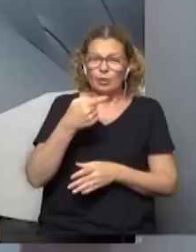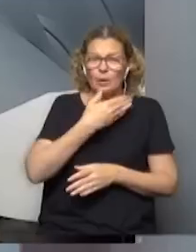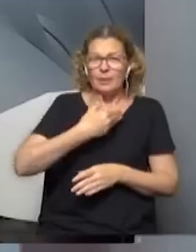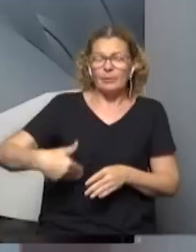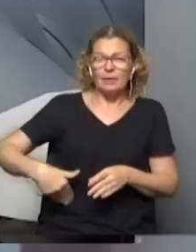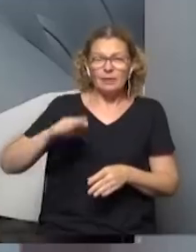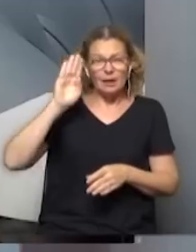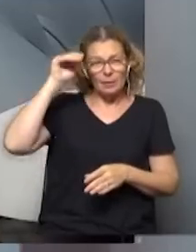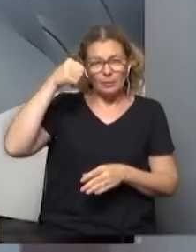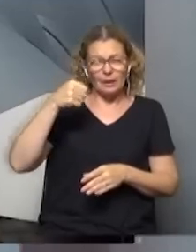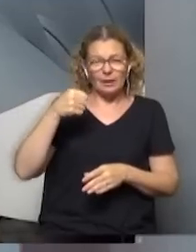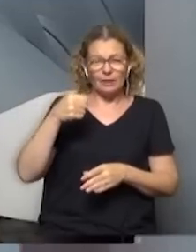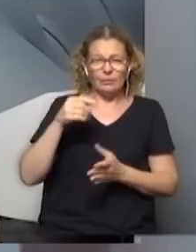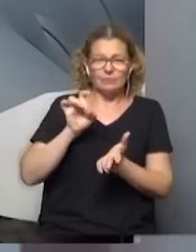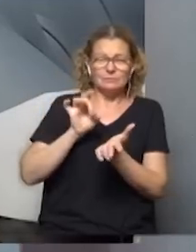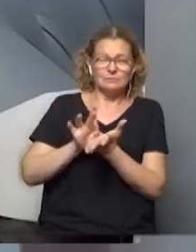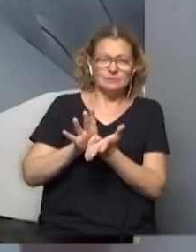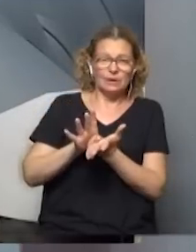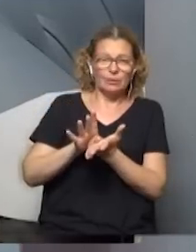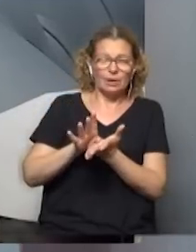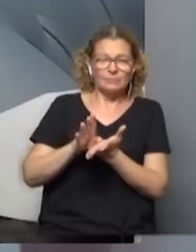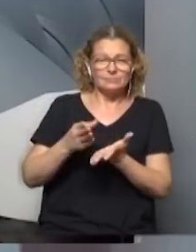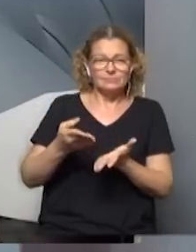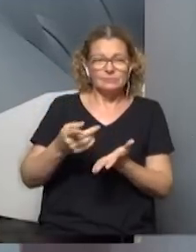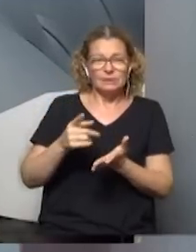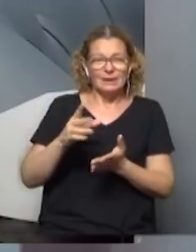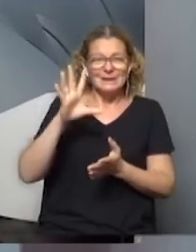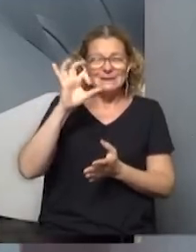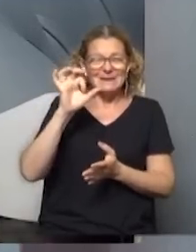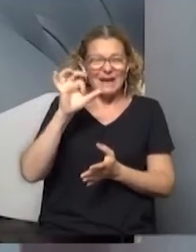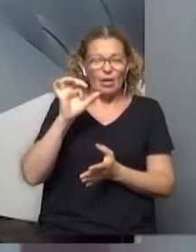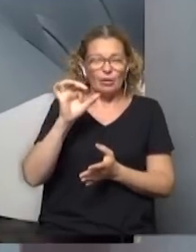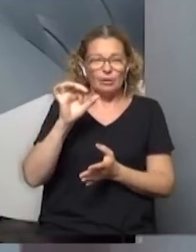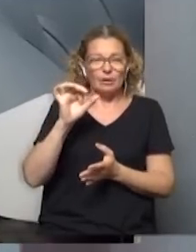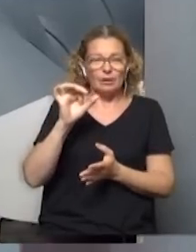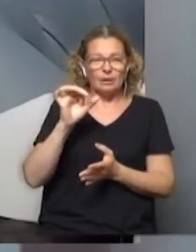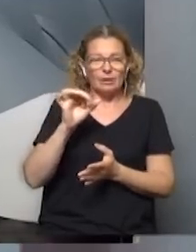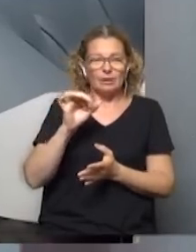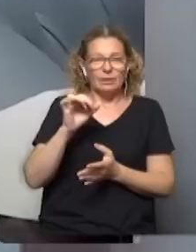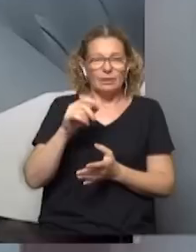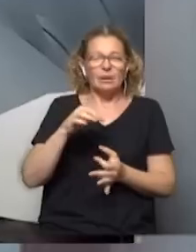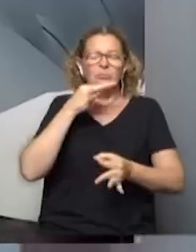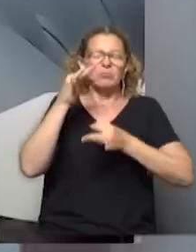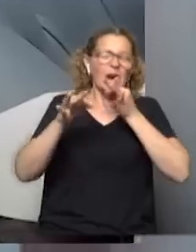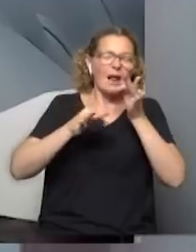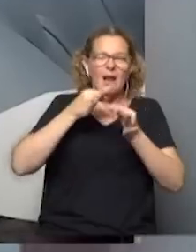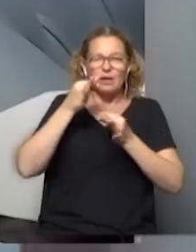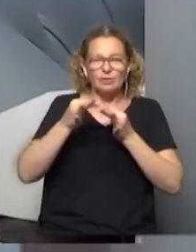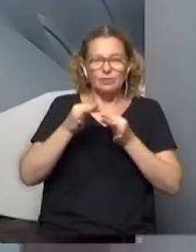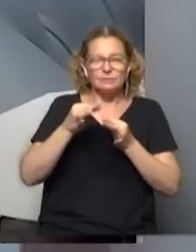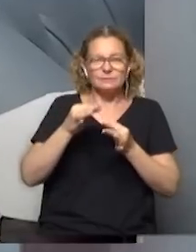de la república tiene que renunciar ni senadores ni senadores de relato